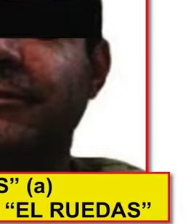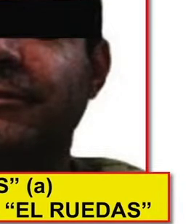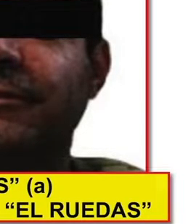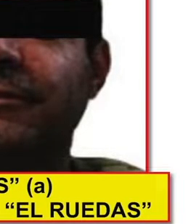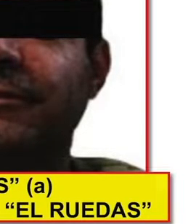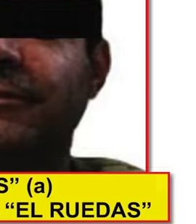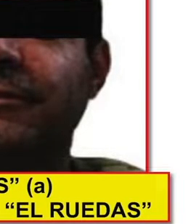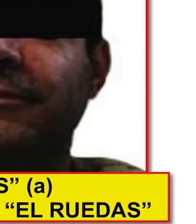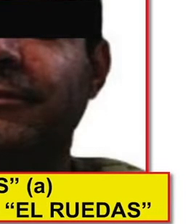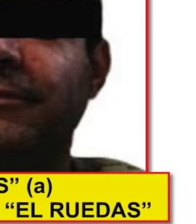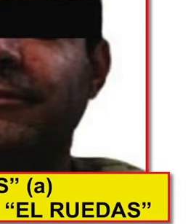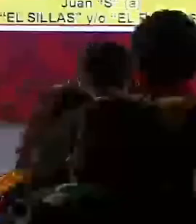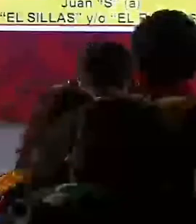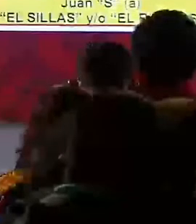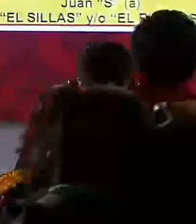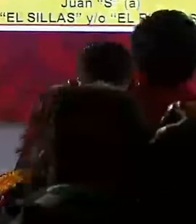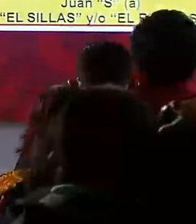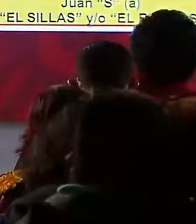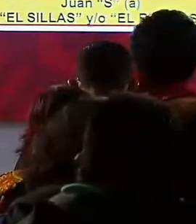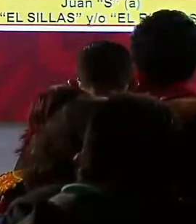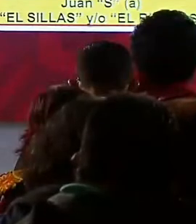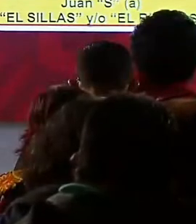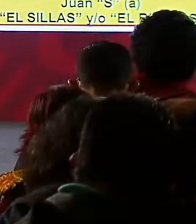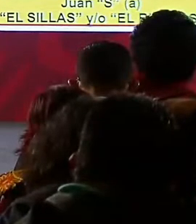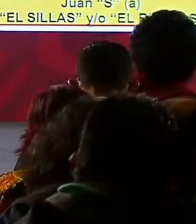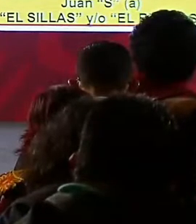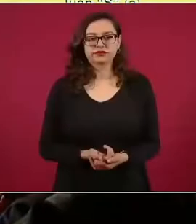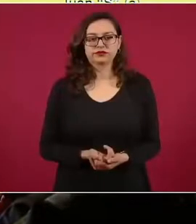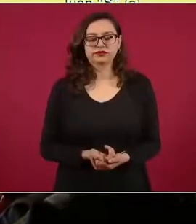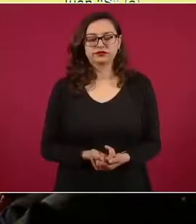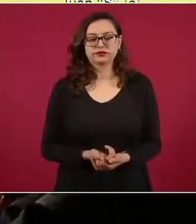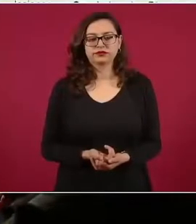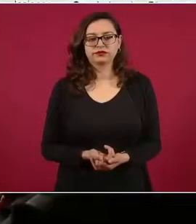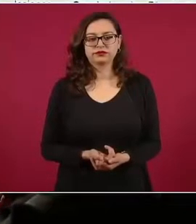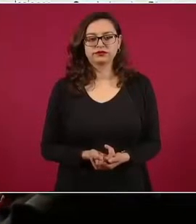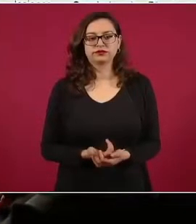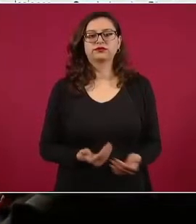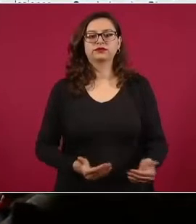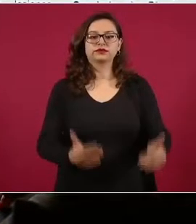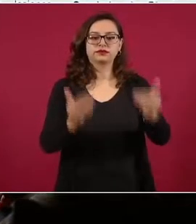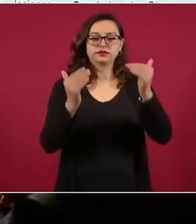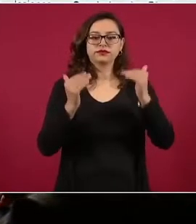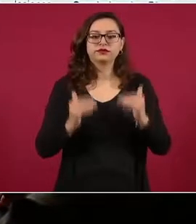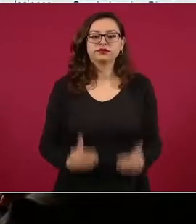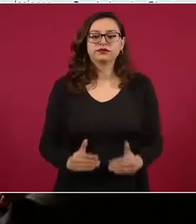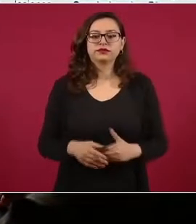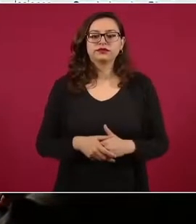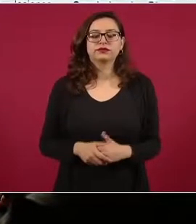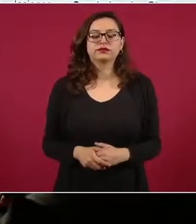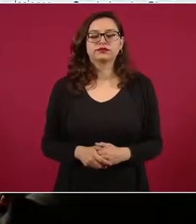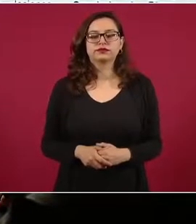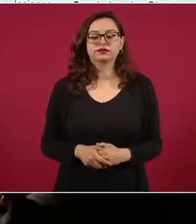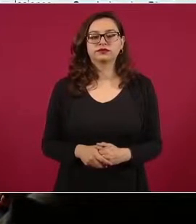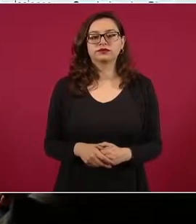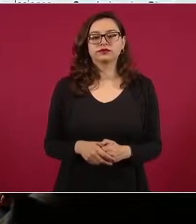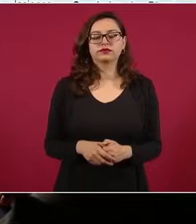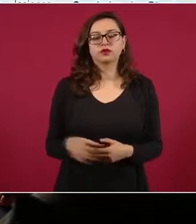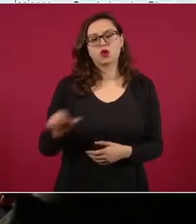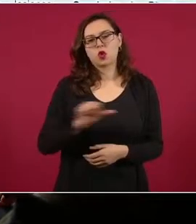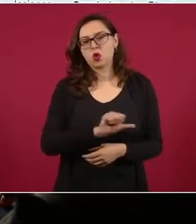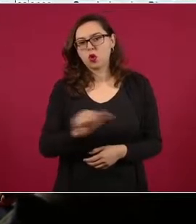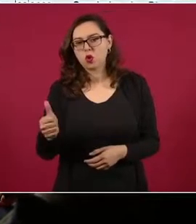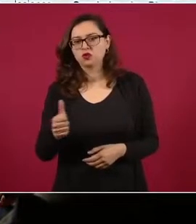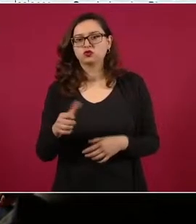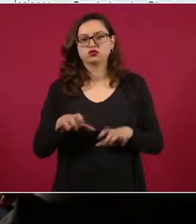Félix o el cártel de Tijuana dedicado al tráfico de drogas. Siguiente. También en otros procesos